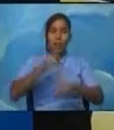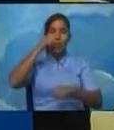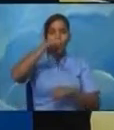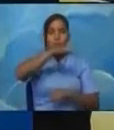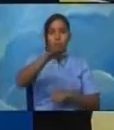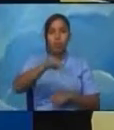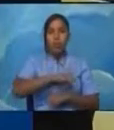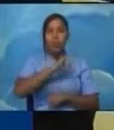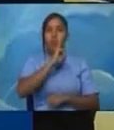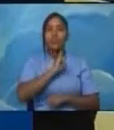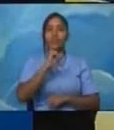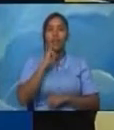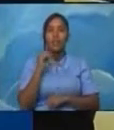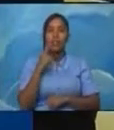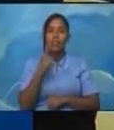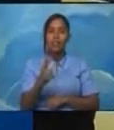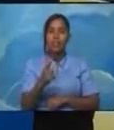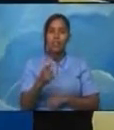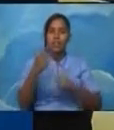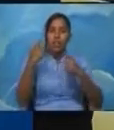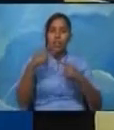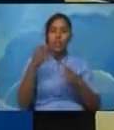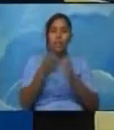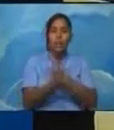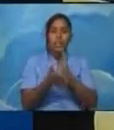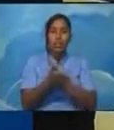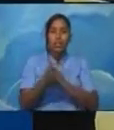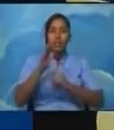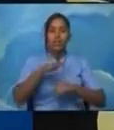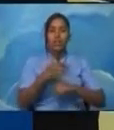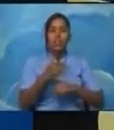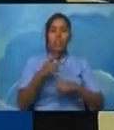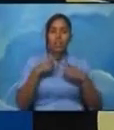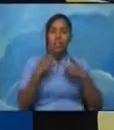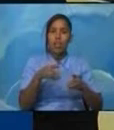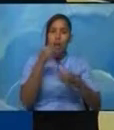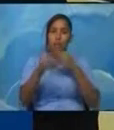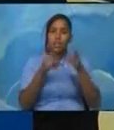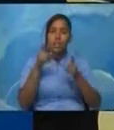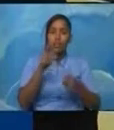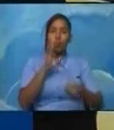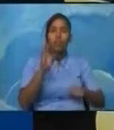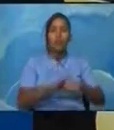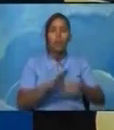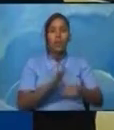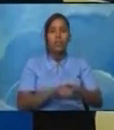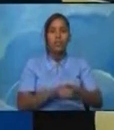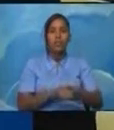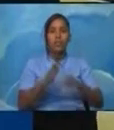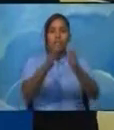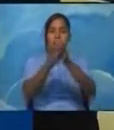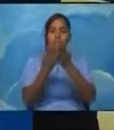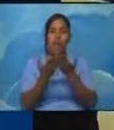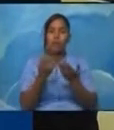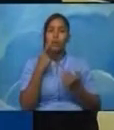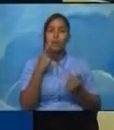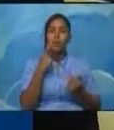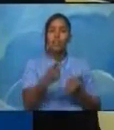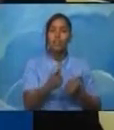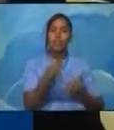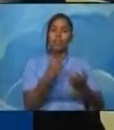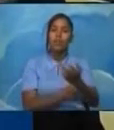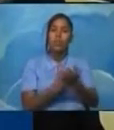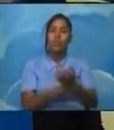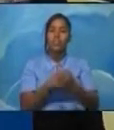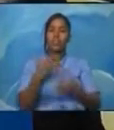de Israel le dijo a Moisés, hemos pecado cuando pasó esto. ¿Qué debe hacer usted cuando peca? La Biblia dice, mis amados hermanos,